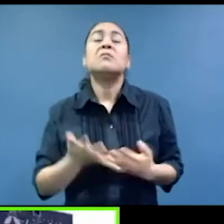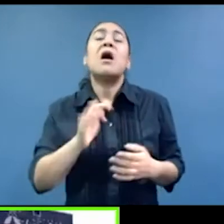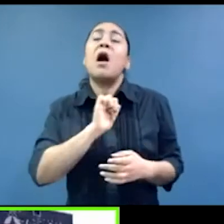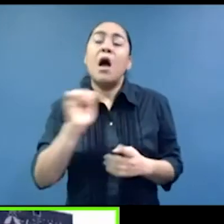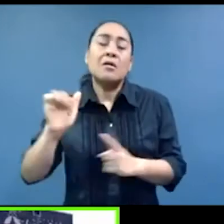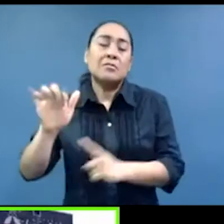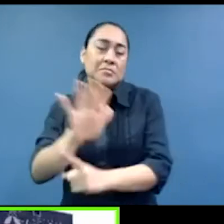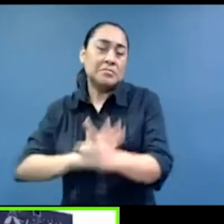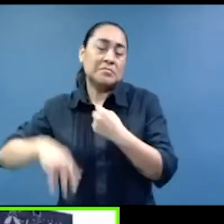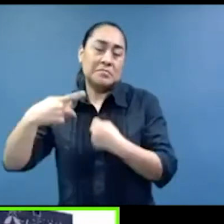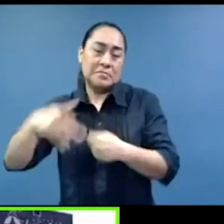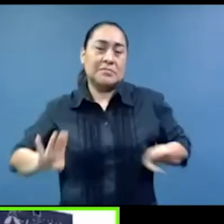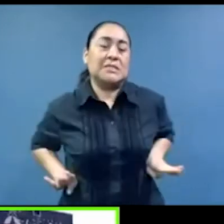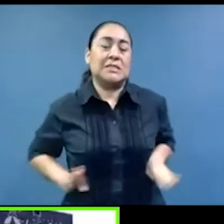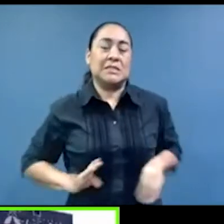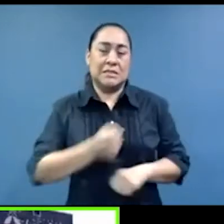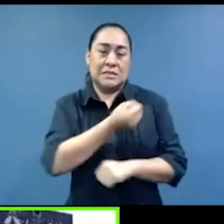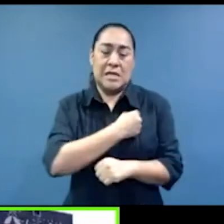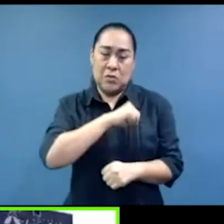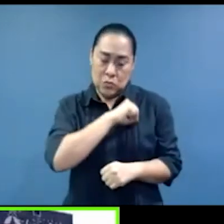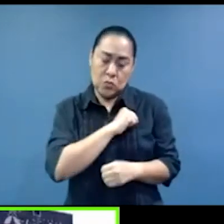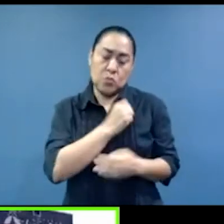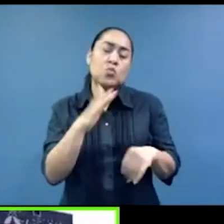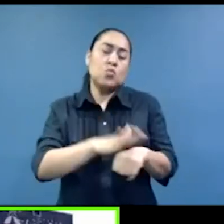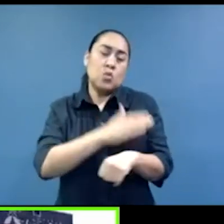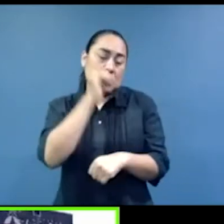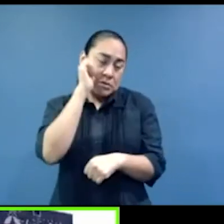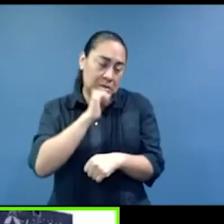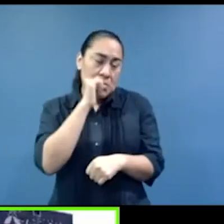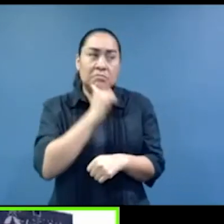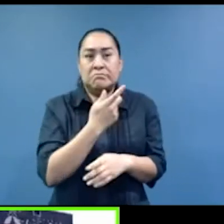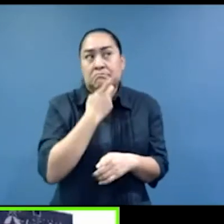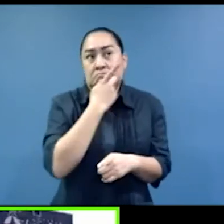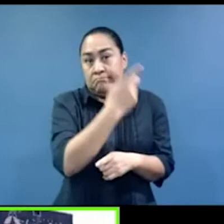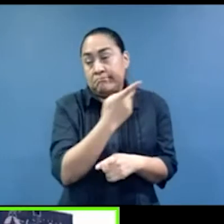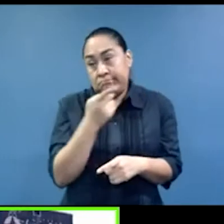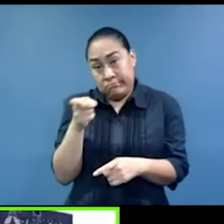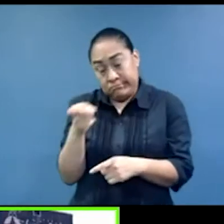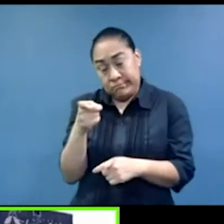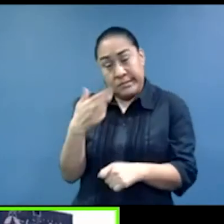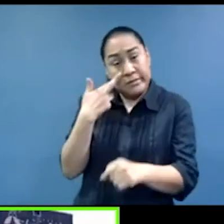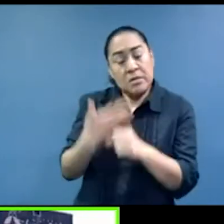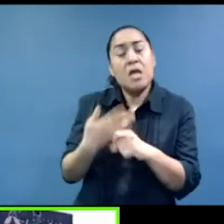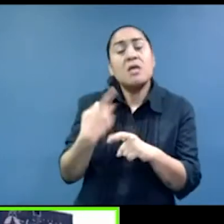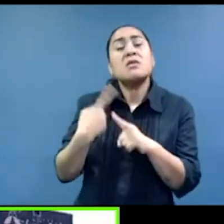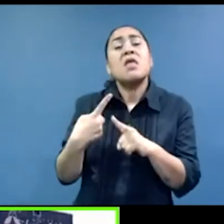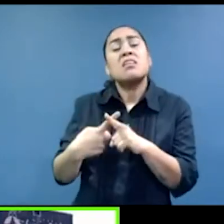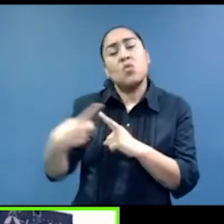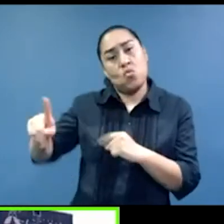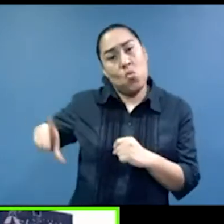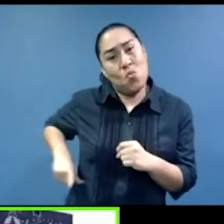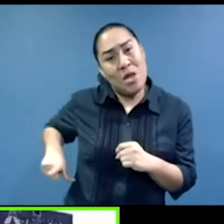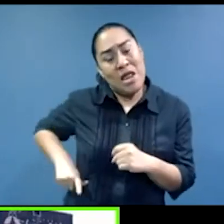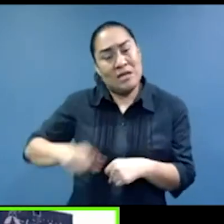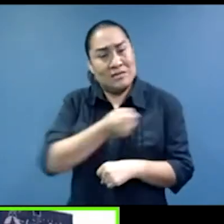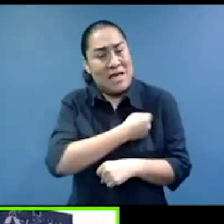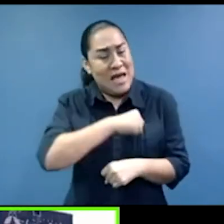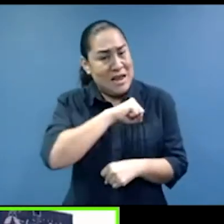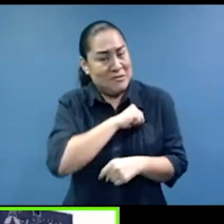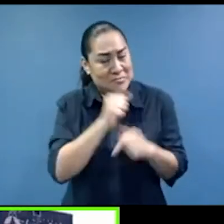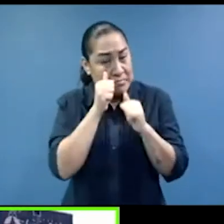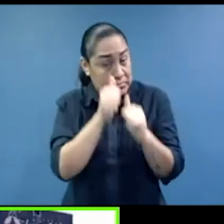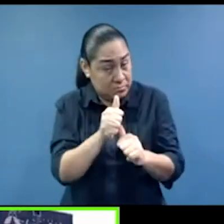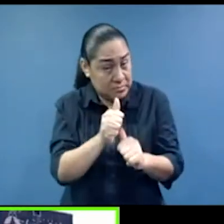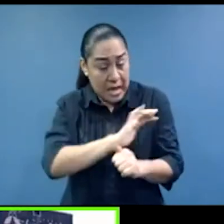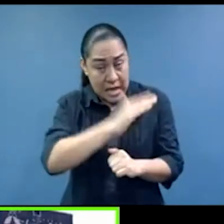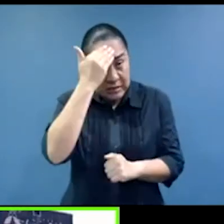pública, porque sí insistimos que este es un tema de salud pública. Dado que es un tema de salud pública, pues